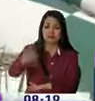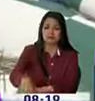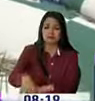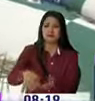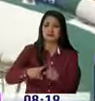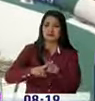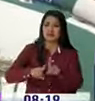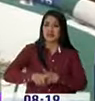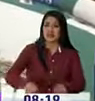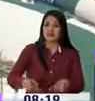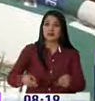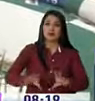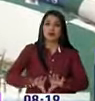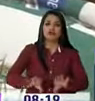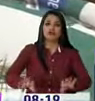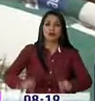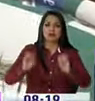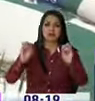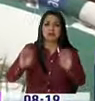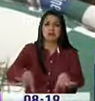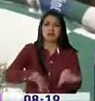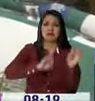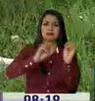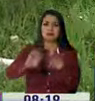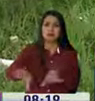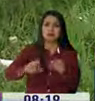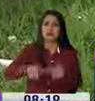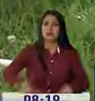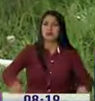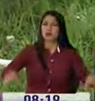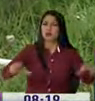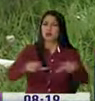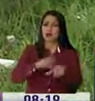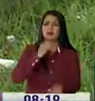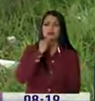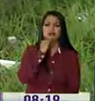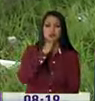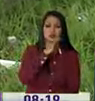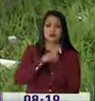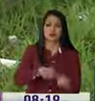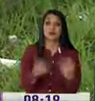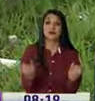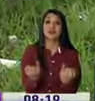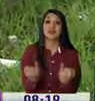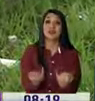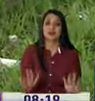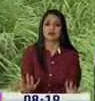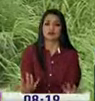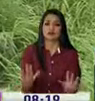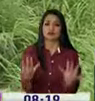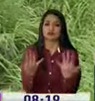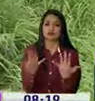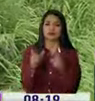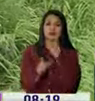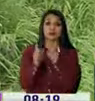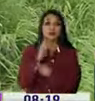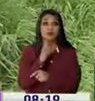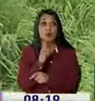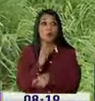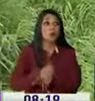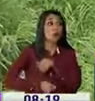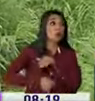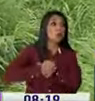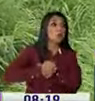plásticos y hasta colchones se depositan en este lugar. Otro problema es la hierba crecida, donde se esconden delincuentes según